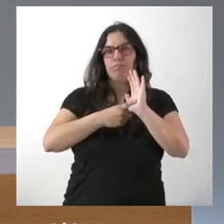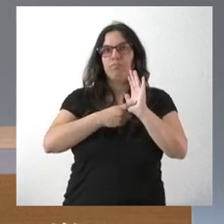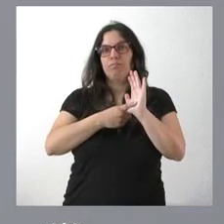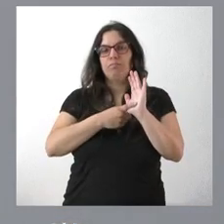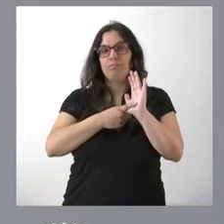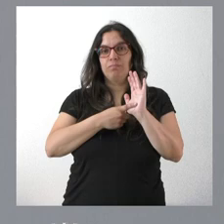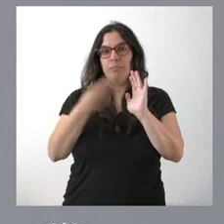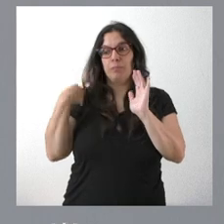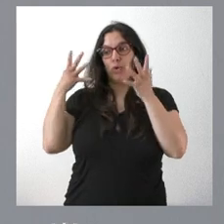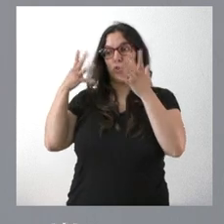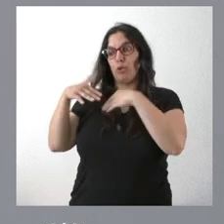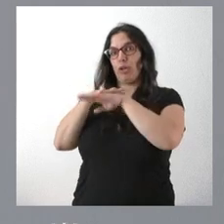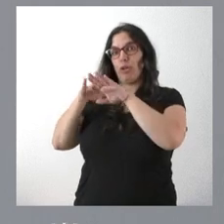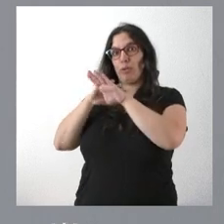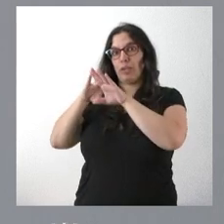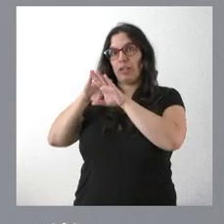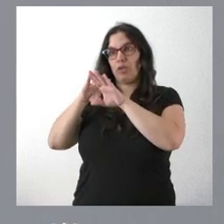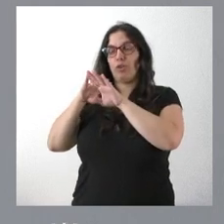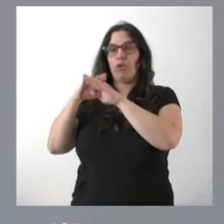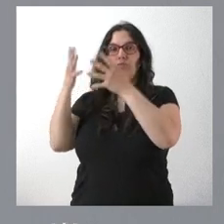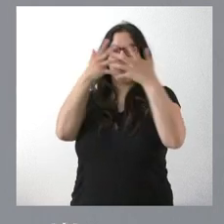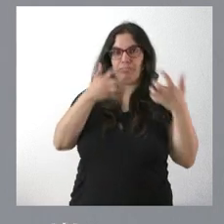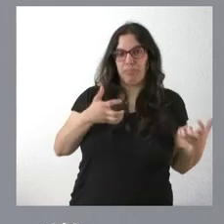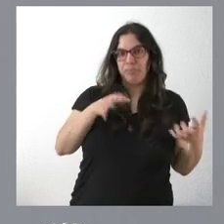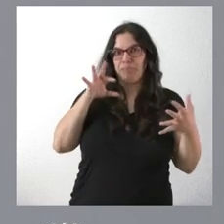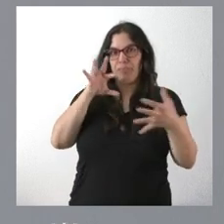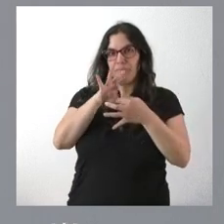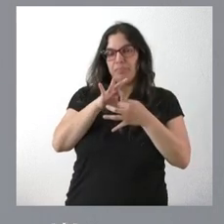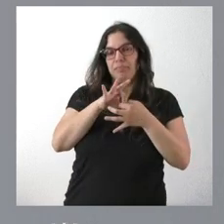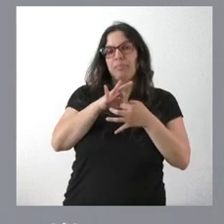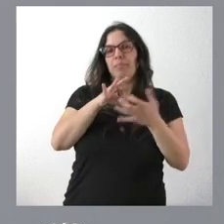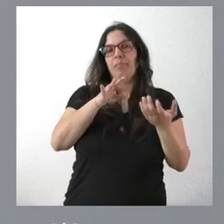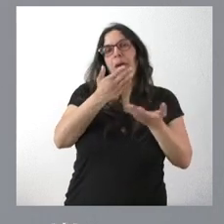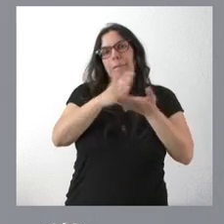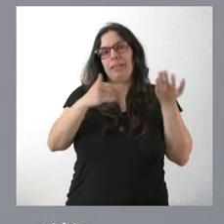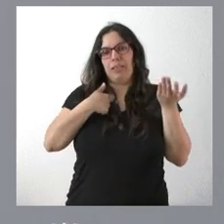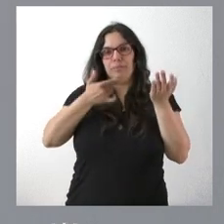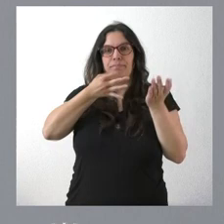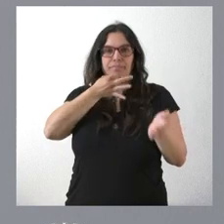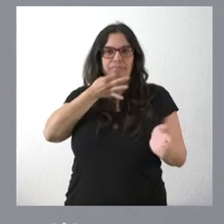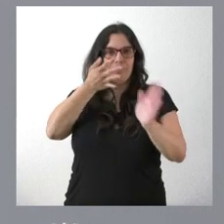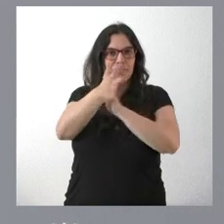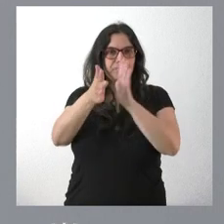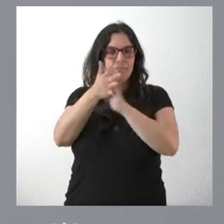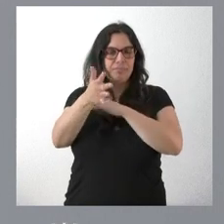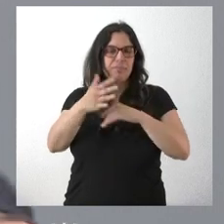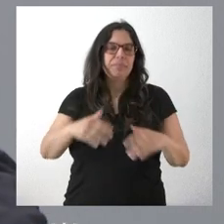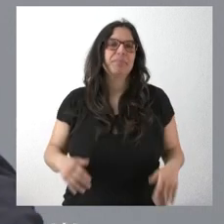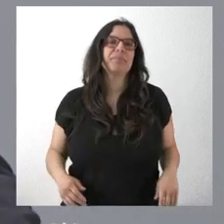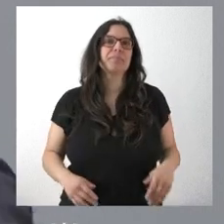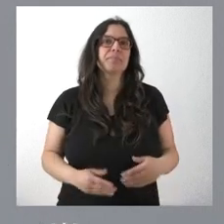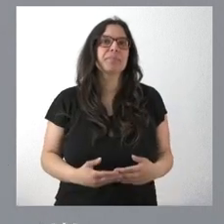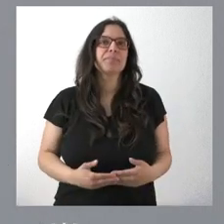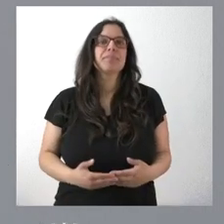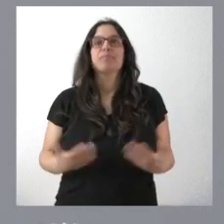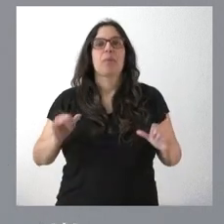del Consejo de Gobierno, al margen de lo que yo pueda relatar aquí, que comenzamos, por tanto,